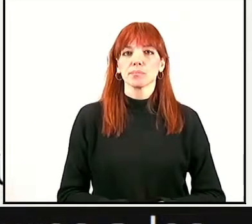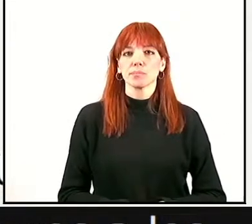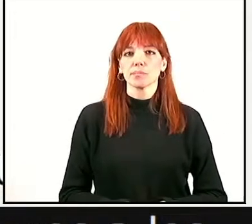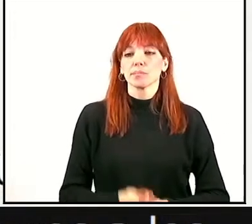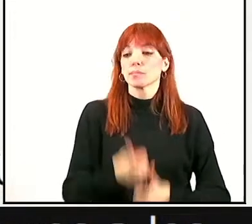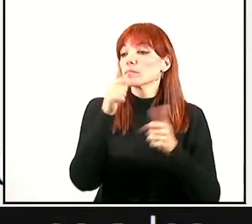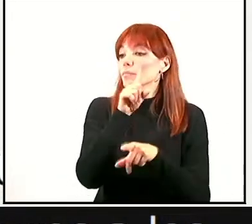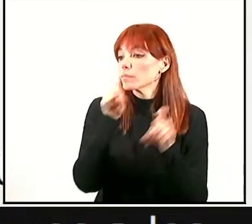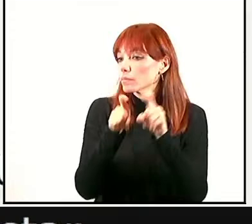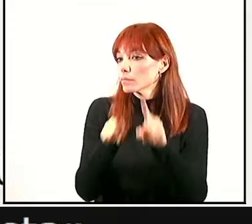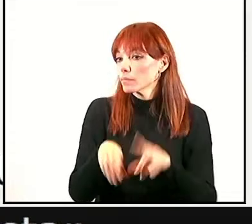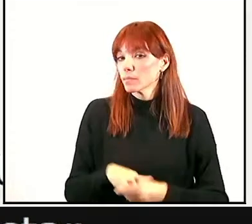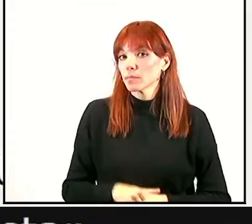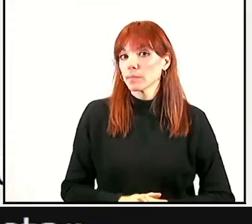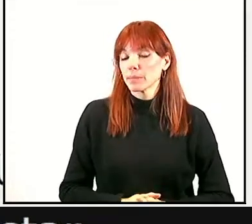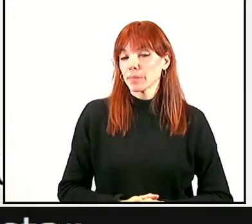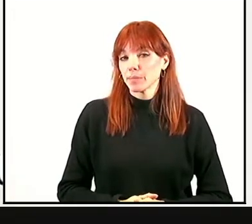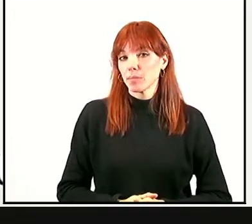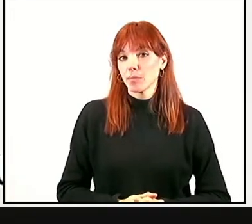¿Alguna pregunta más?